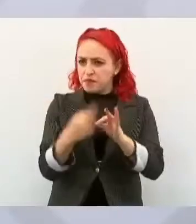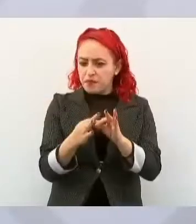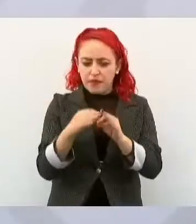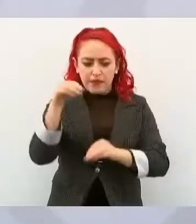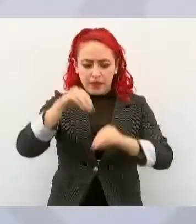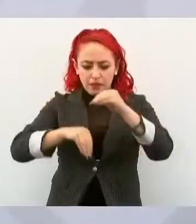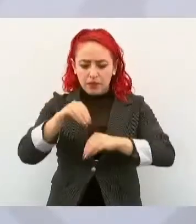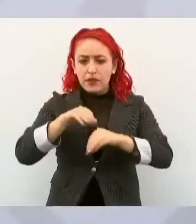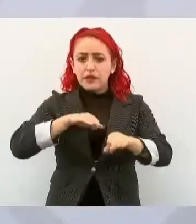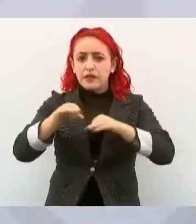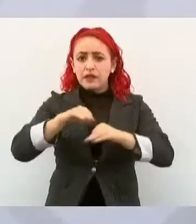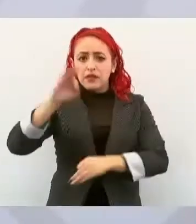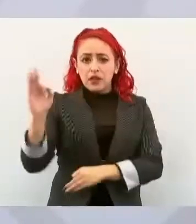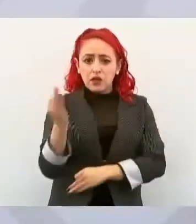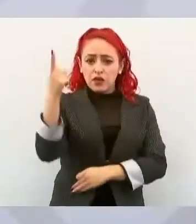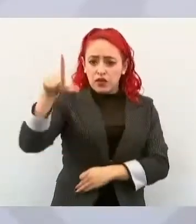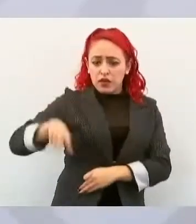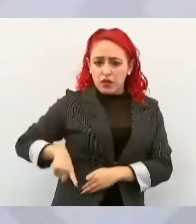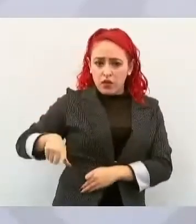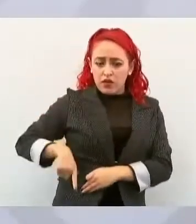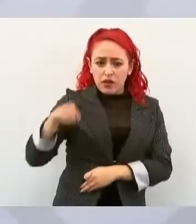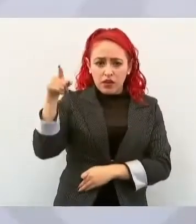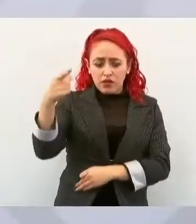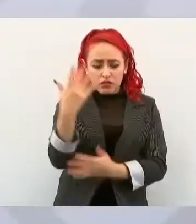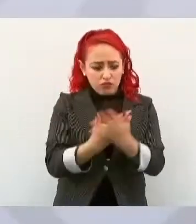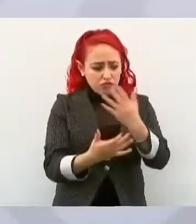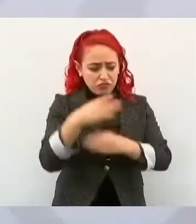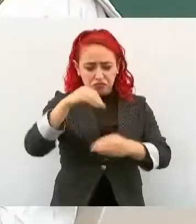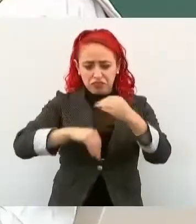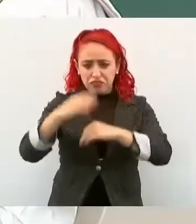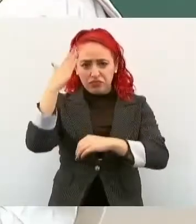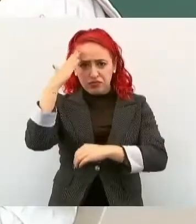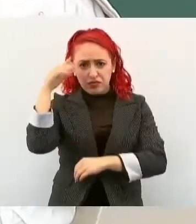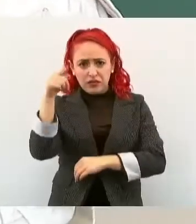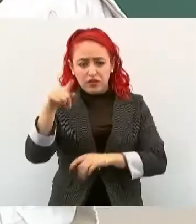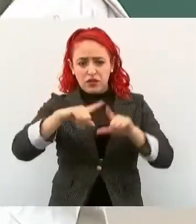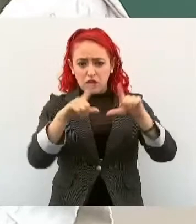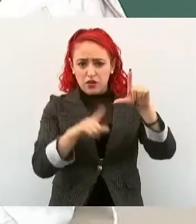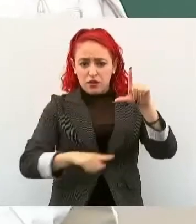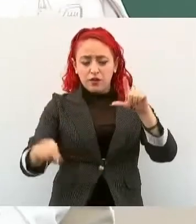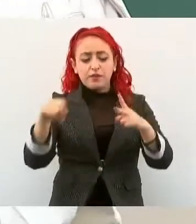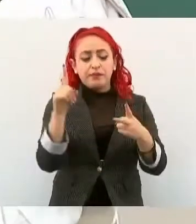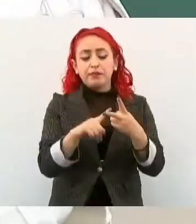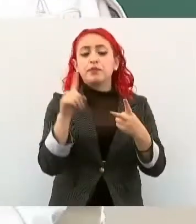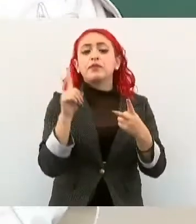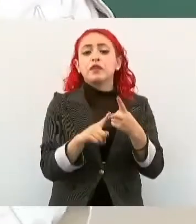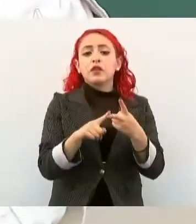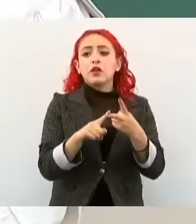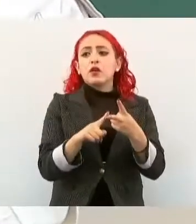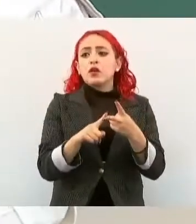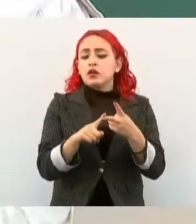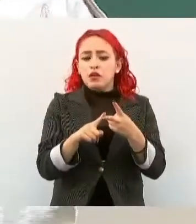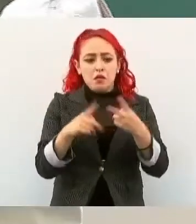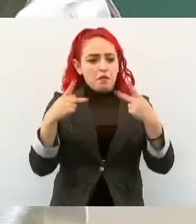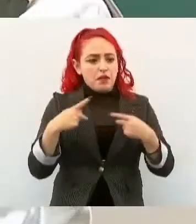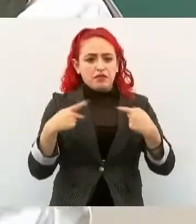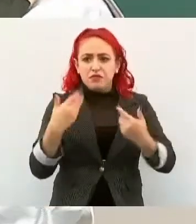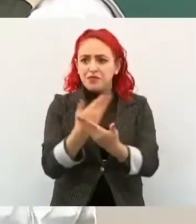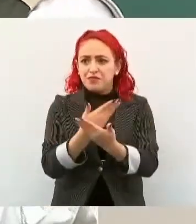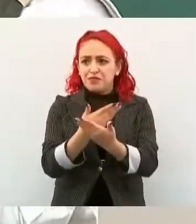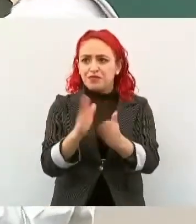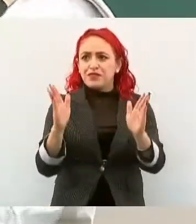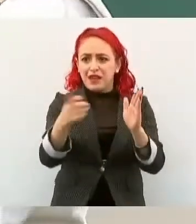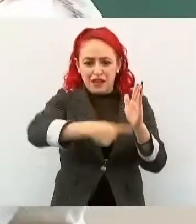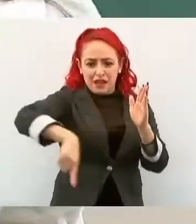desde el gobierno federal, es decir, desde el gobierno de la República. Segundo, público 100%, de tener